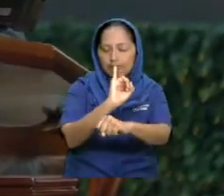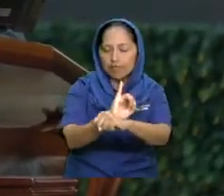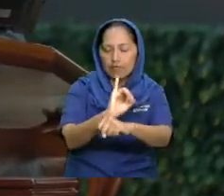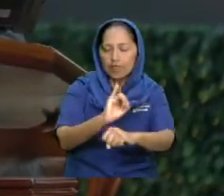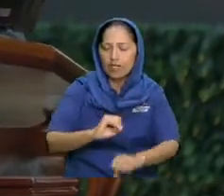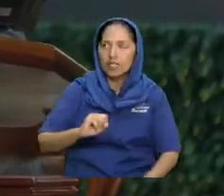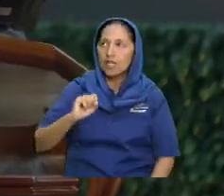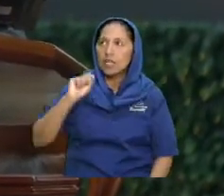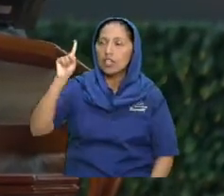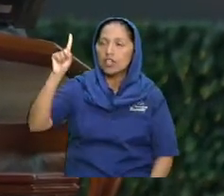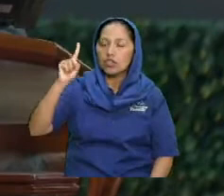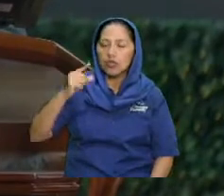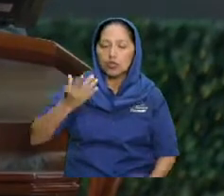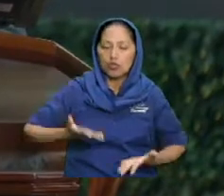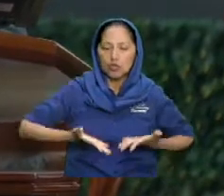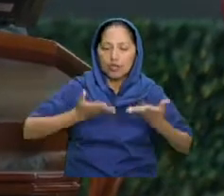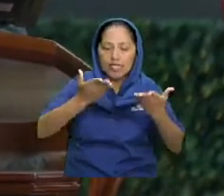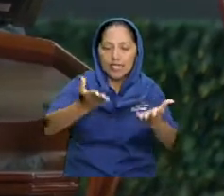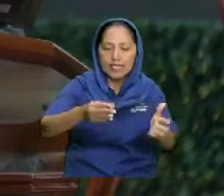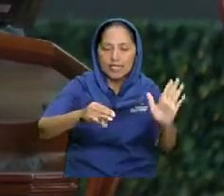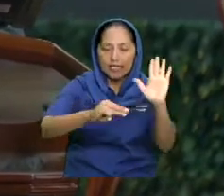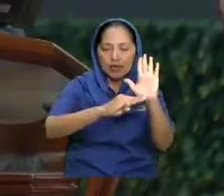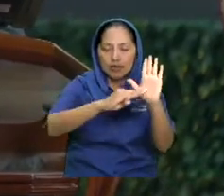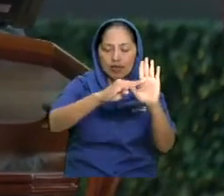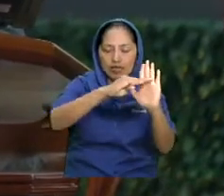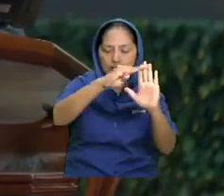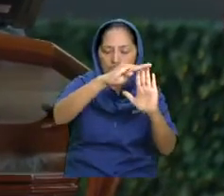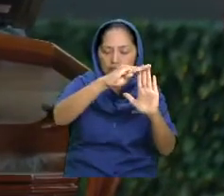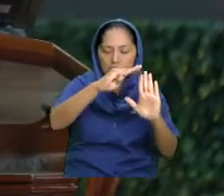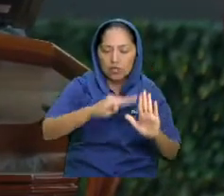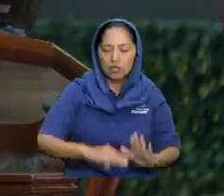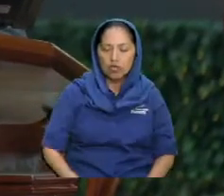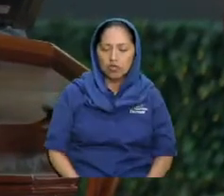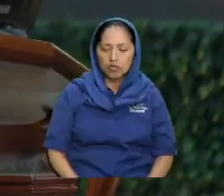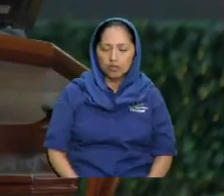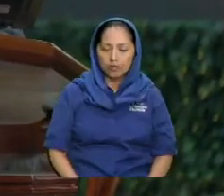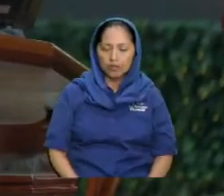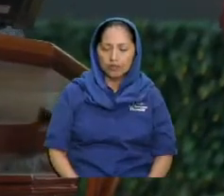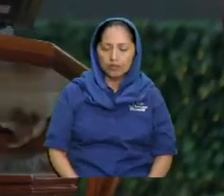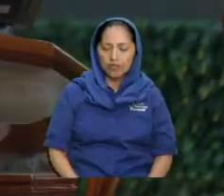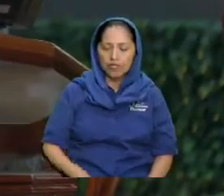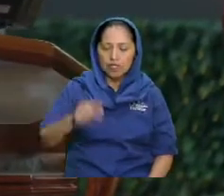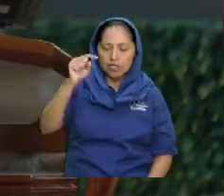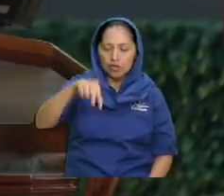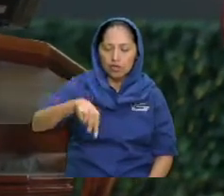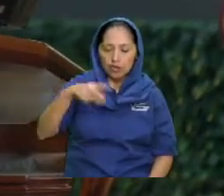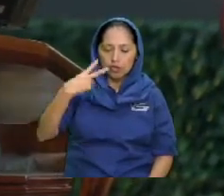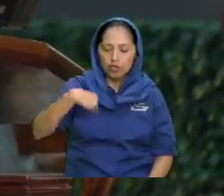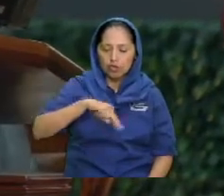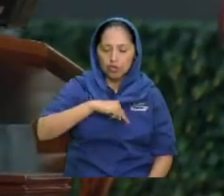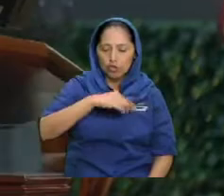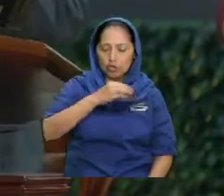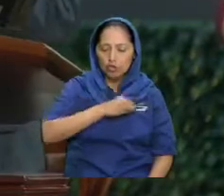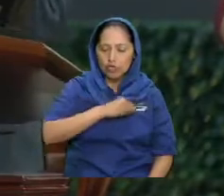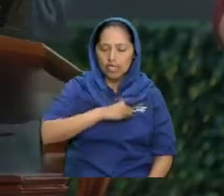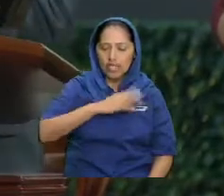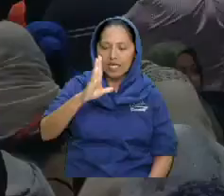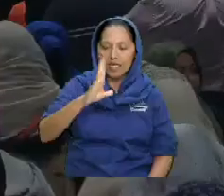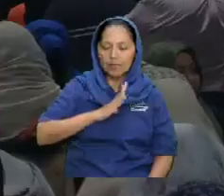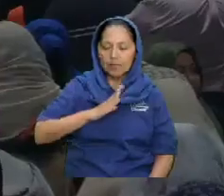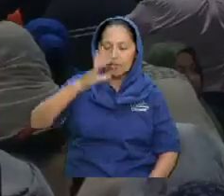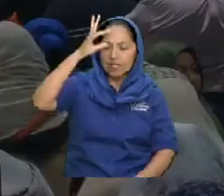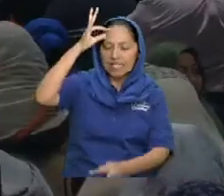Y les das principios, nos das principios. Y hoy nosotros nos queremos acercar con la fe necesaria para